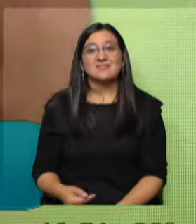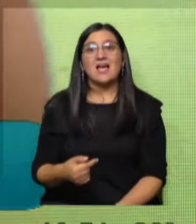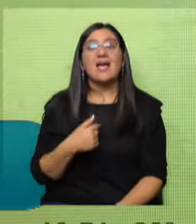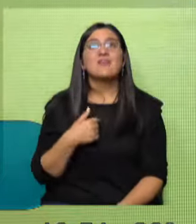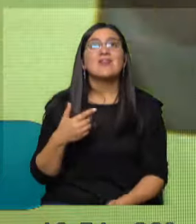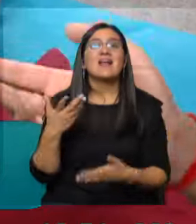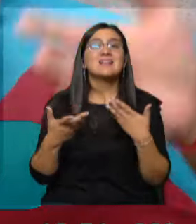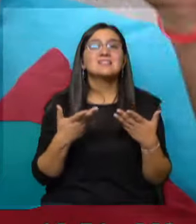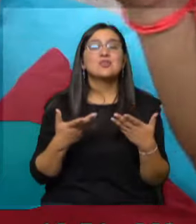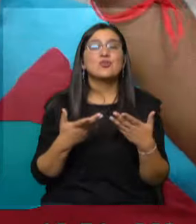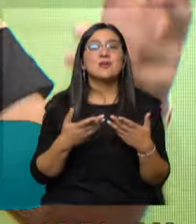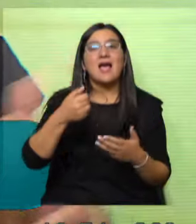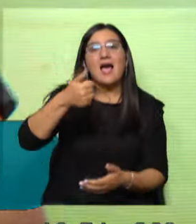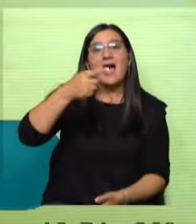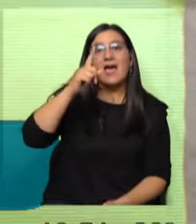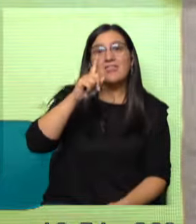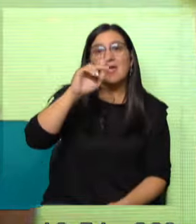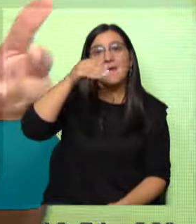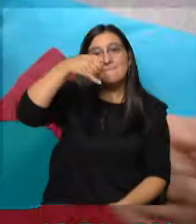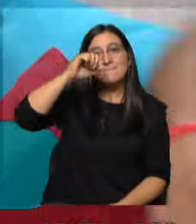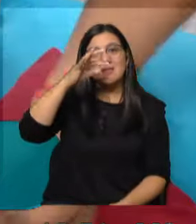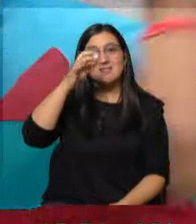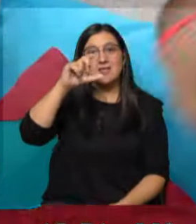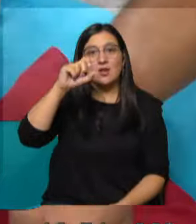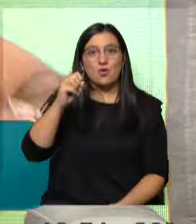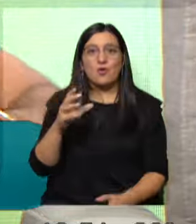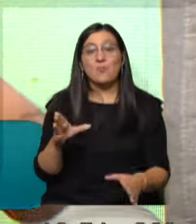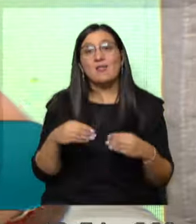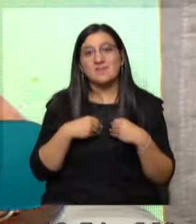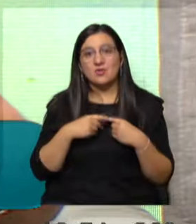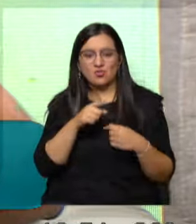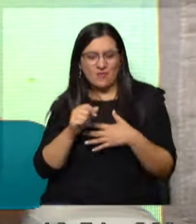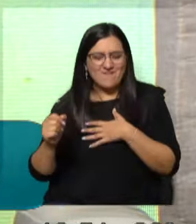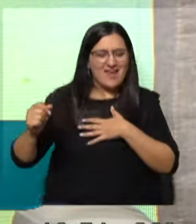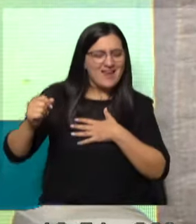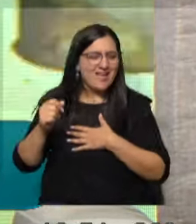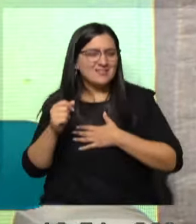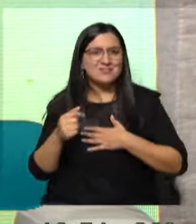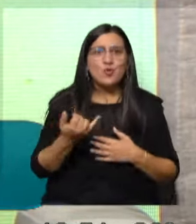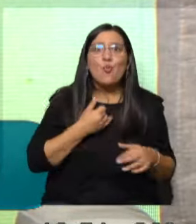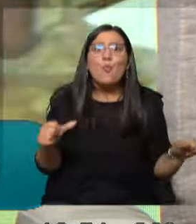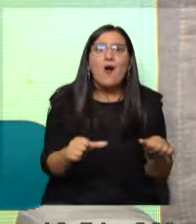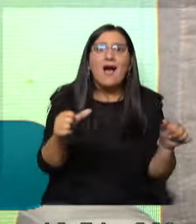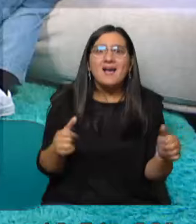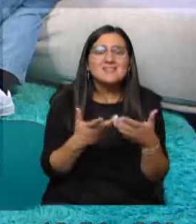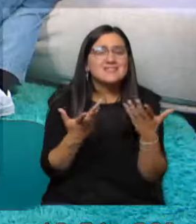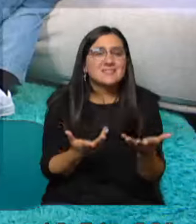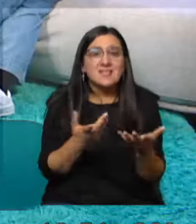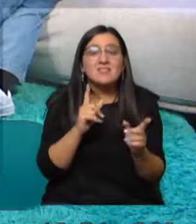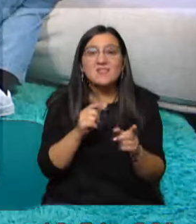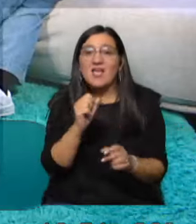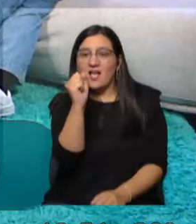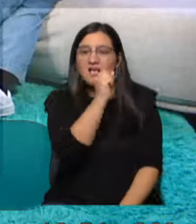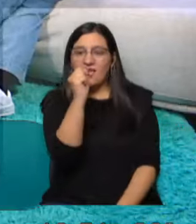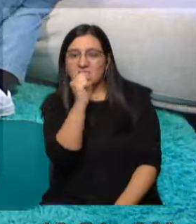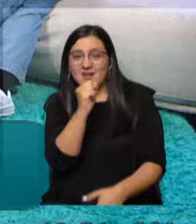tema tuyo de cuando eras, no sé, adolescente, sí. Cuando arrancaste. Adolescente. Y te movés para todos lados. Yo digo, claro, porque tiene que cantar y tiene